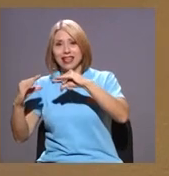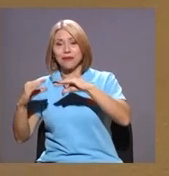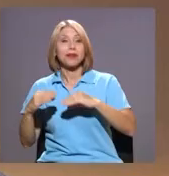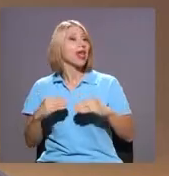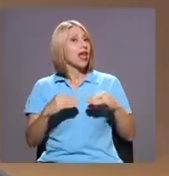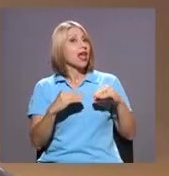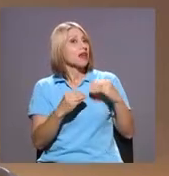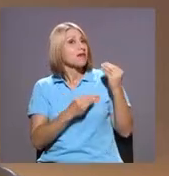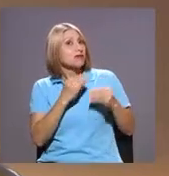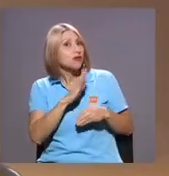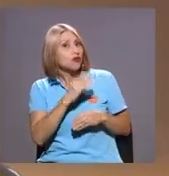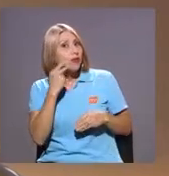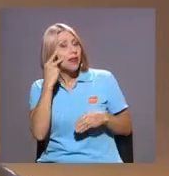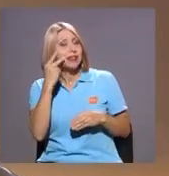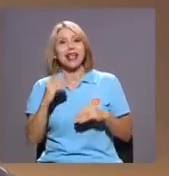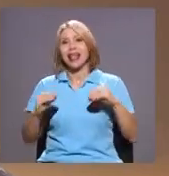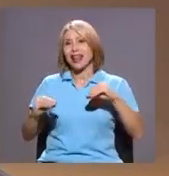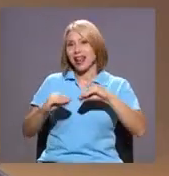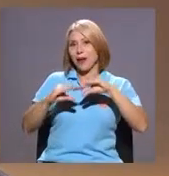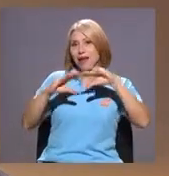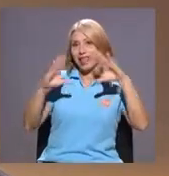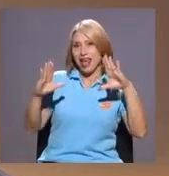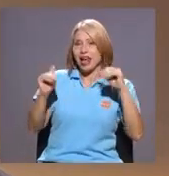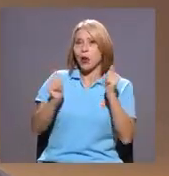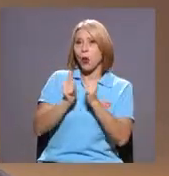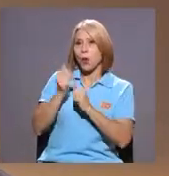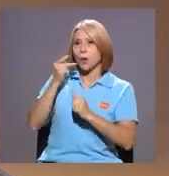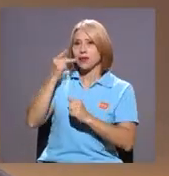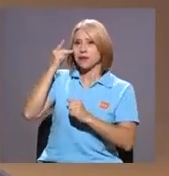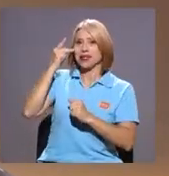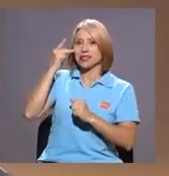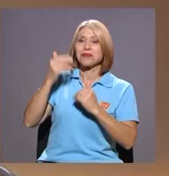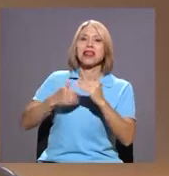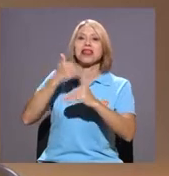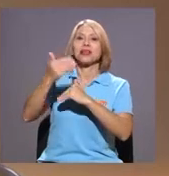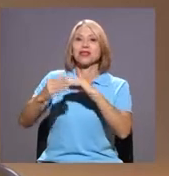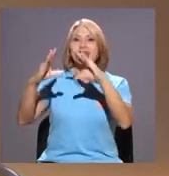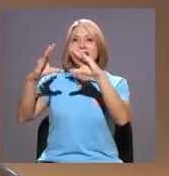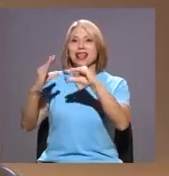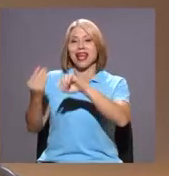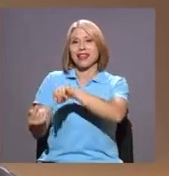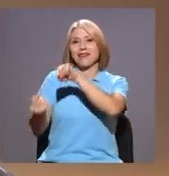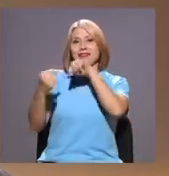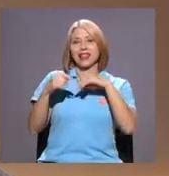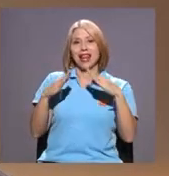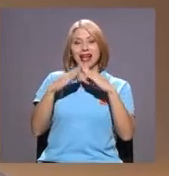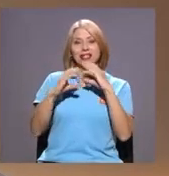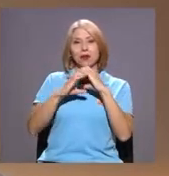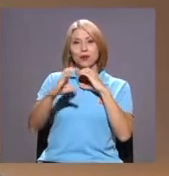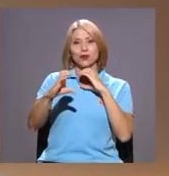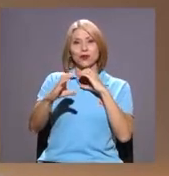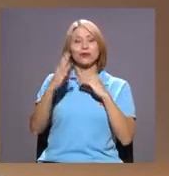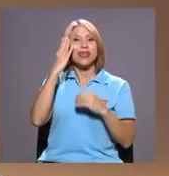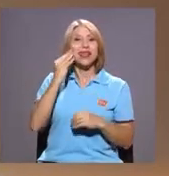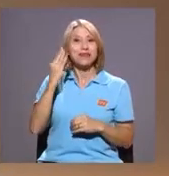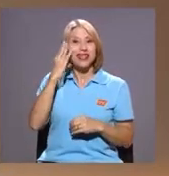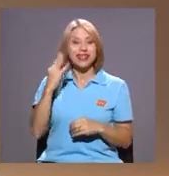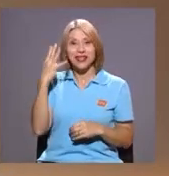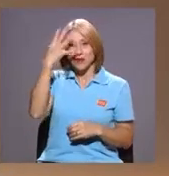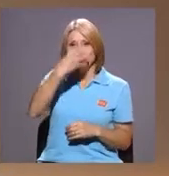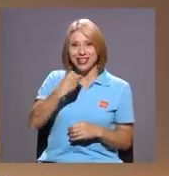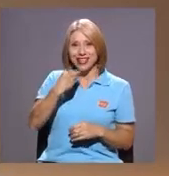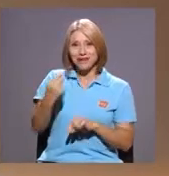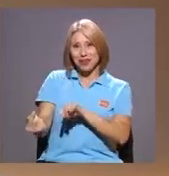mis papás. Ajá. Y en la tarde sí viajaba en bus. Entonces, de hecho, esas son de las experiencias más bonitas que uno tiene, el regresar en el